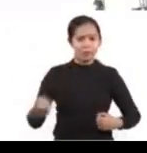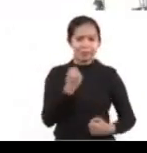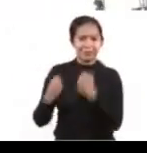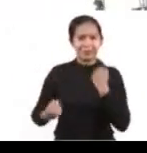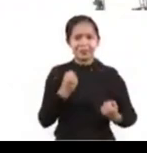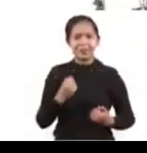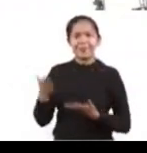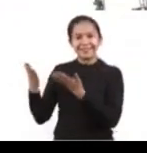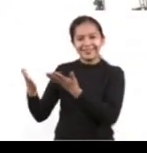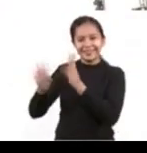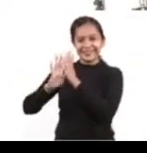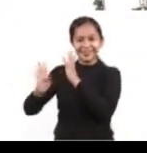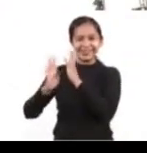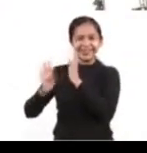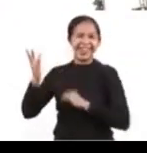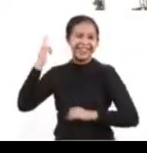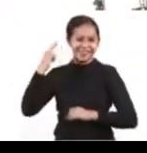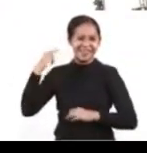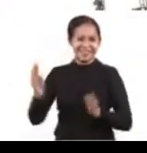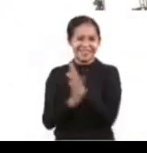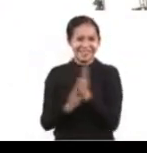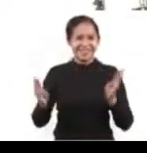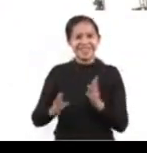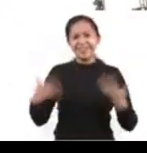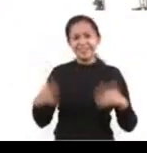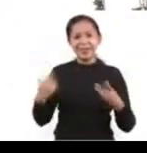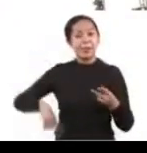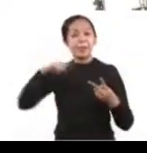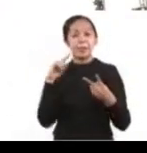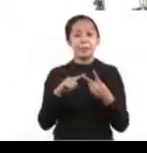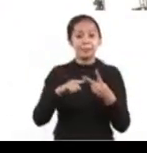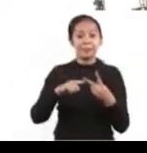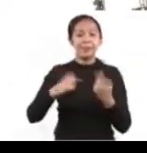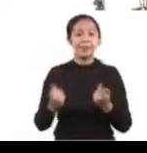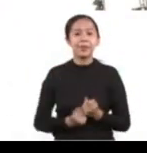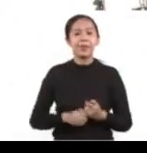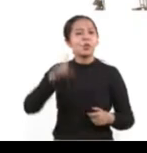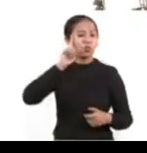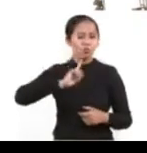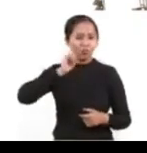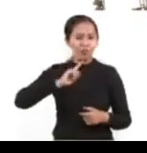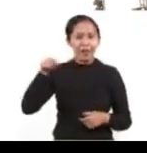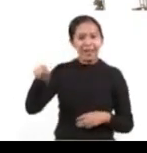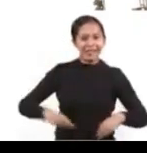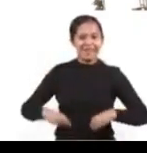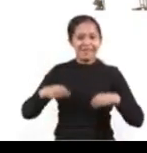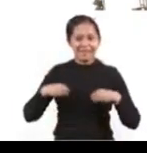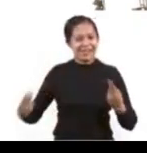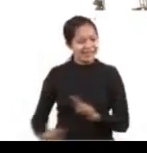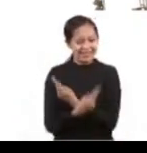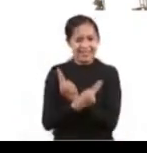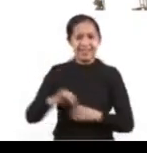tenemos ese fondo musical para recibir también. Ella es originaria de Tijuana,